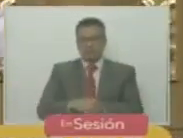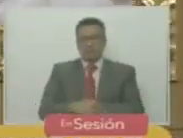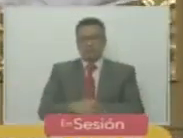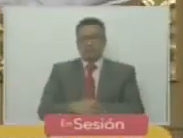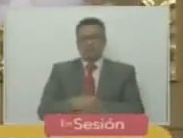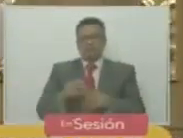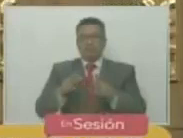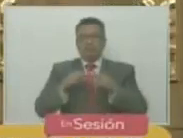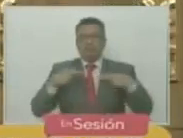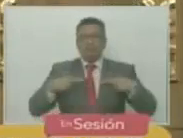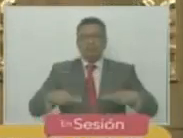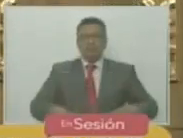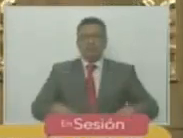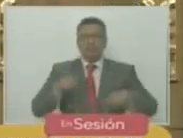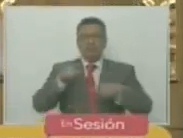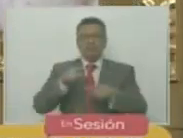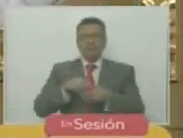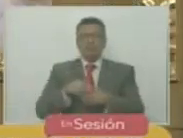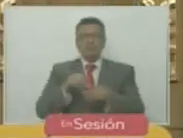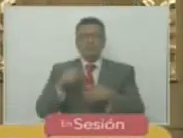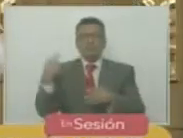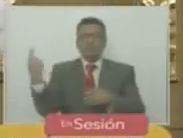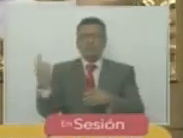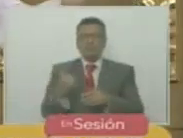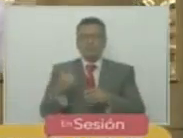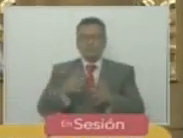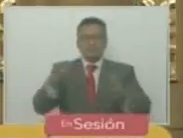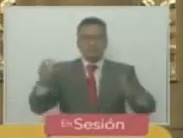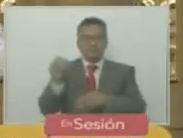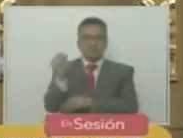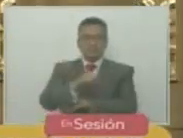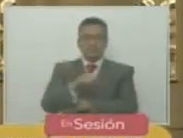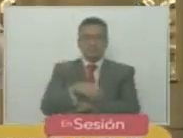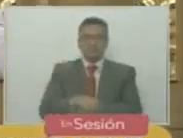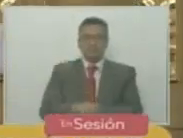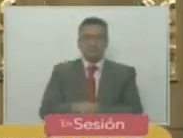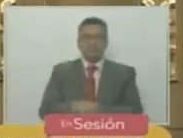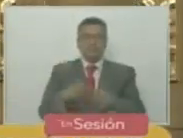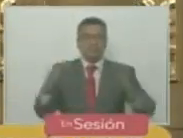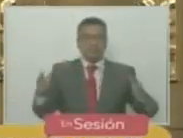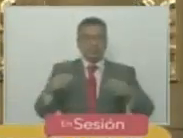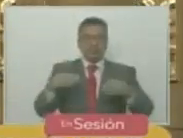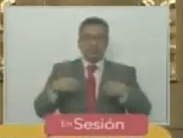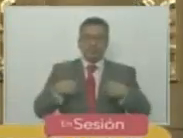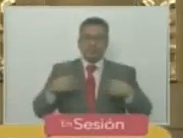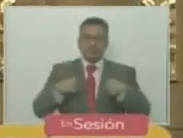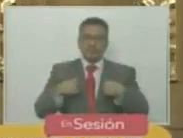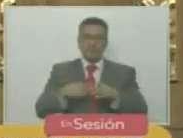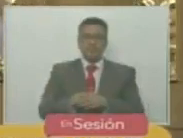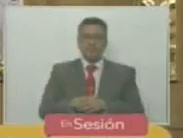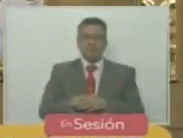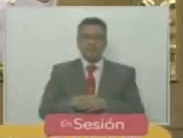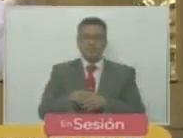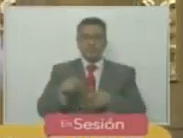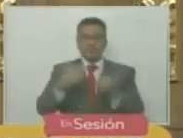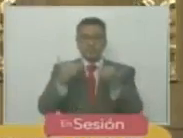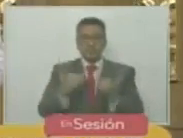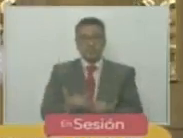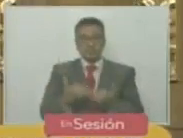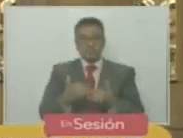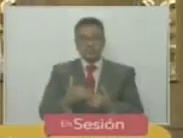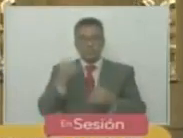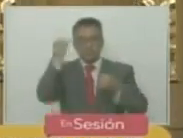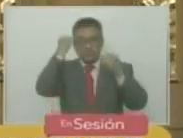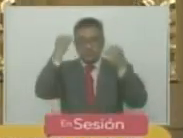la humanidad que estaba y que venía de grandes derrotas, de grandes frustraciones. Cuando ya los